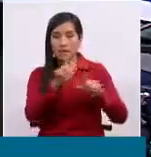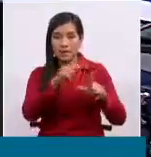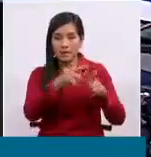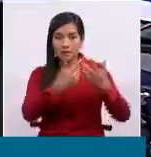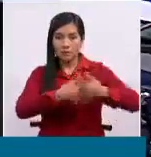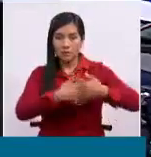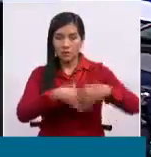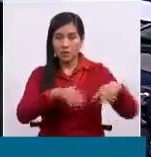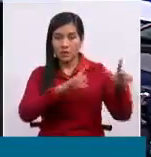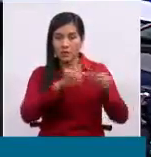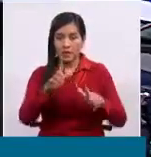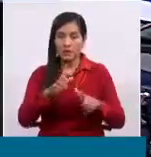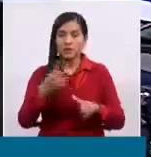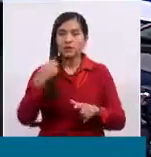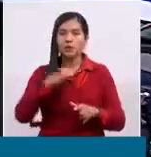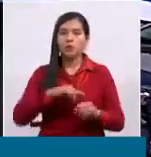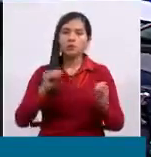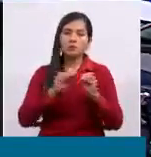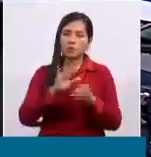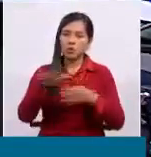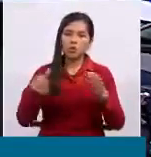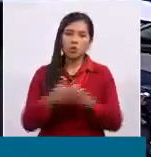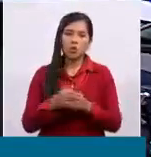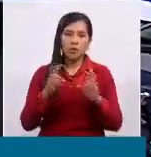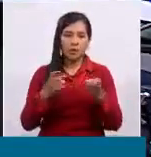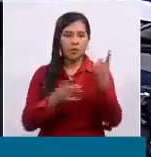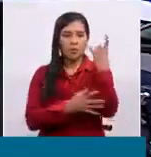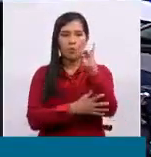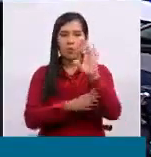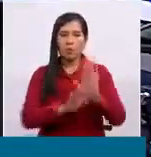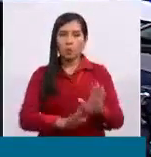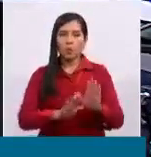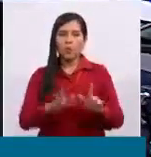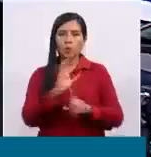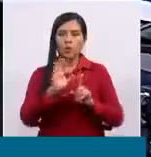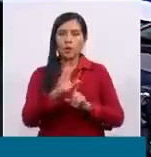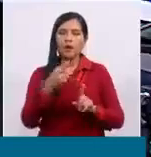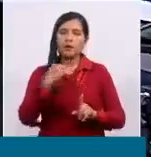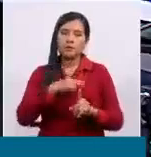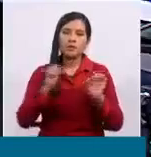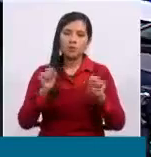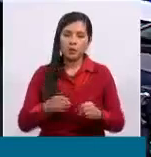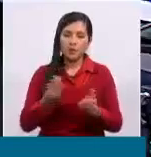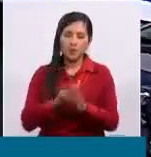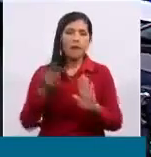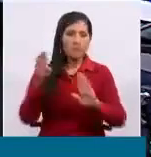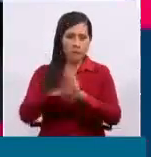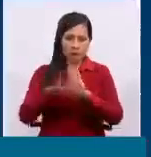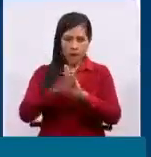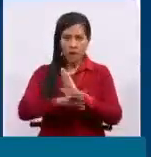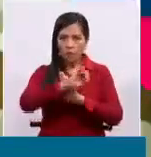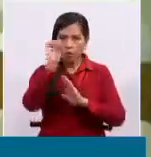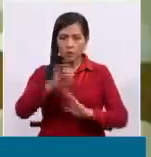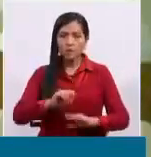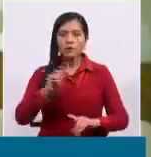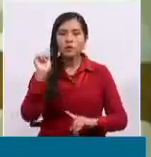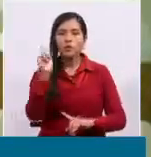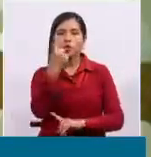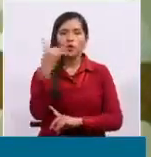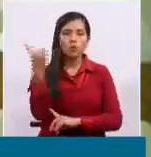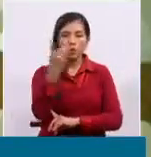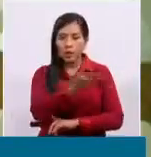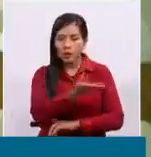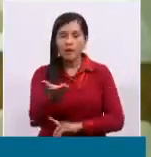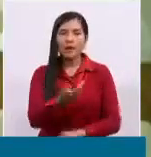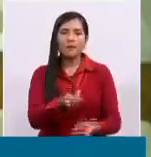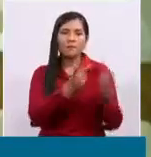la planta y como es con puros productos nacionales, realmente vamos a poder contar con un precio diferenciado y privilegiado para todos los